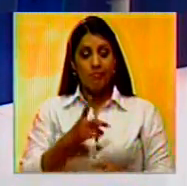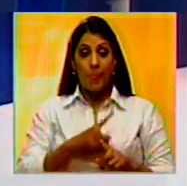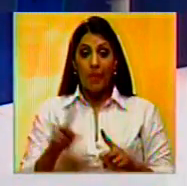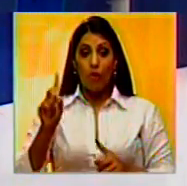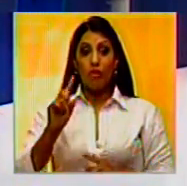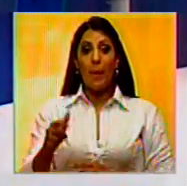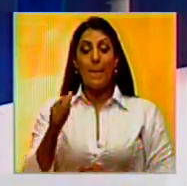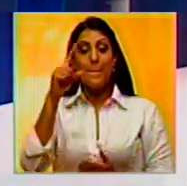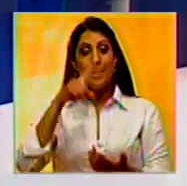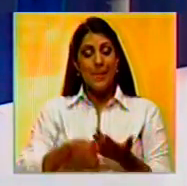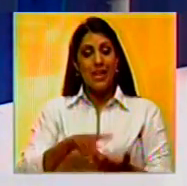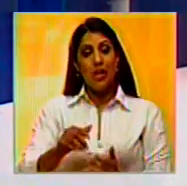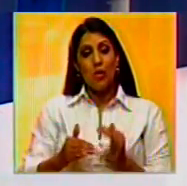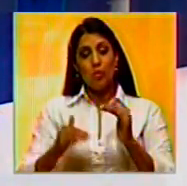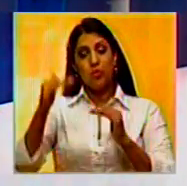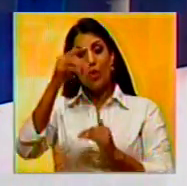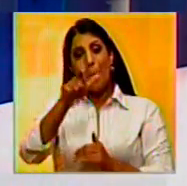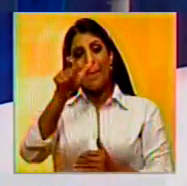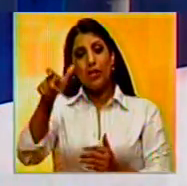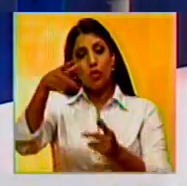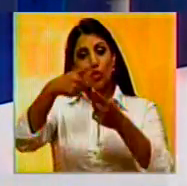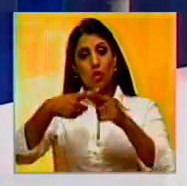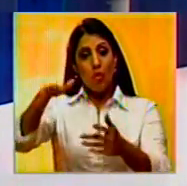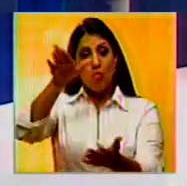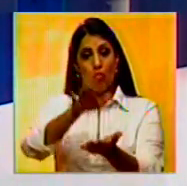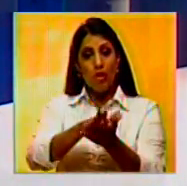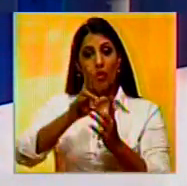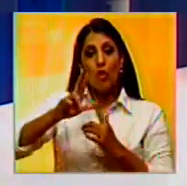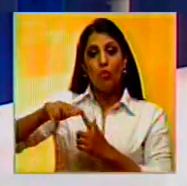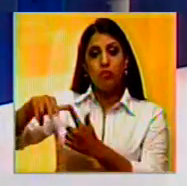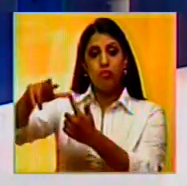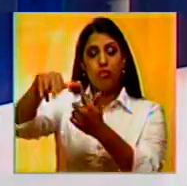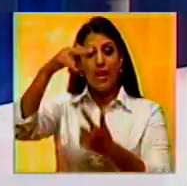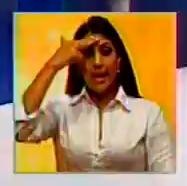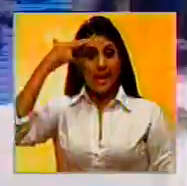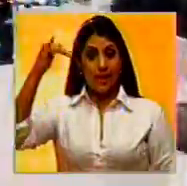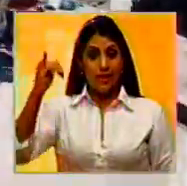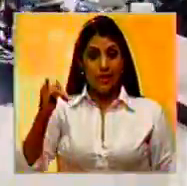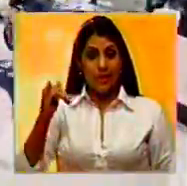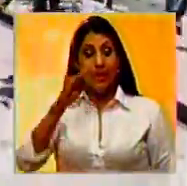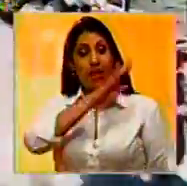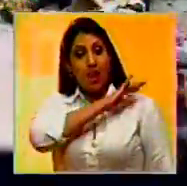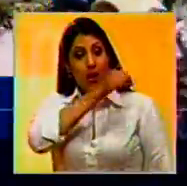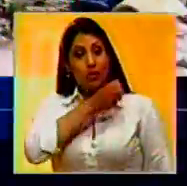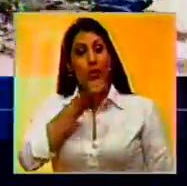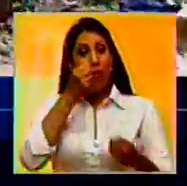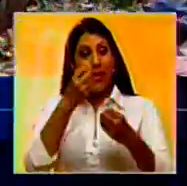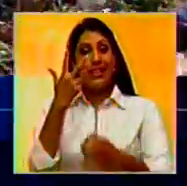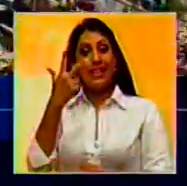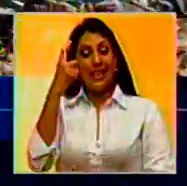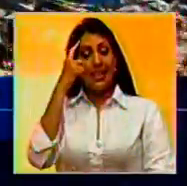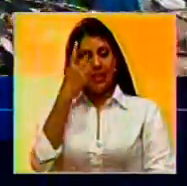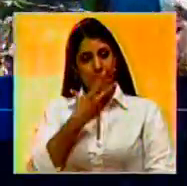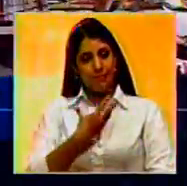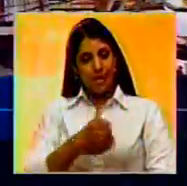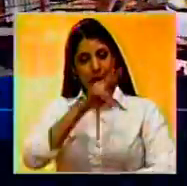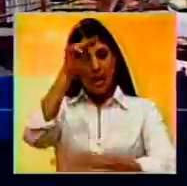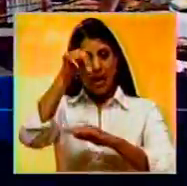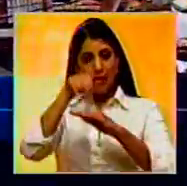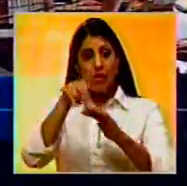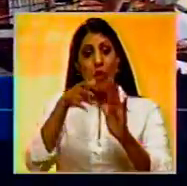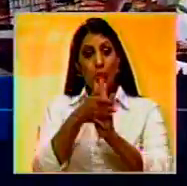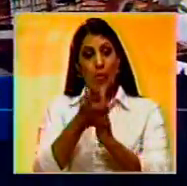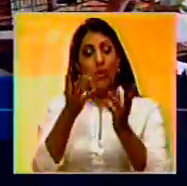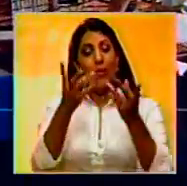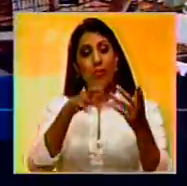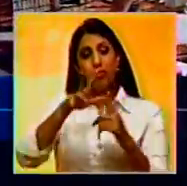y a más de 1000 subió la cifra de fallecidos tras el paso del huracán mafu en Haití autoridades declararon TR días de luto nacional luego de